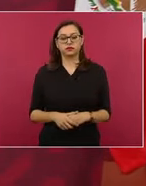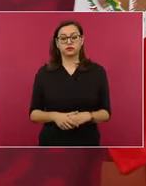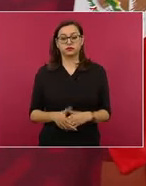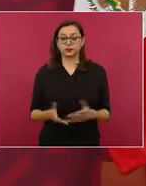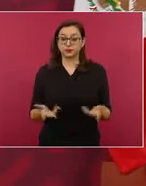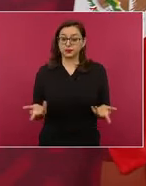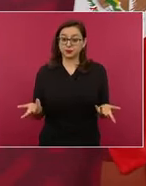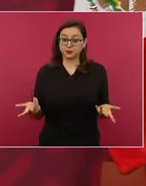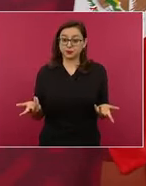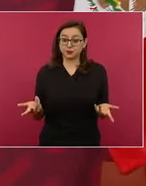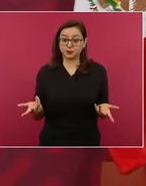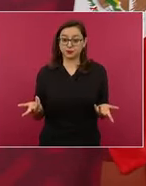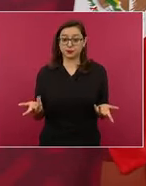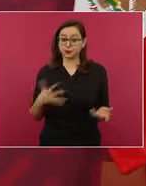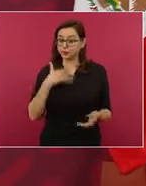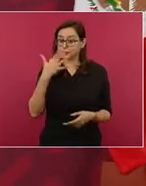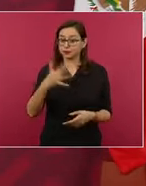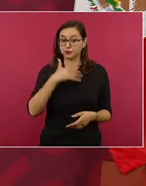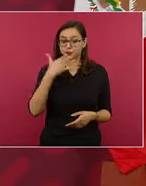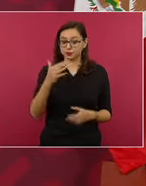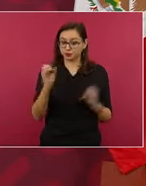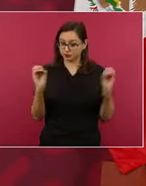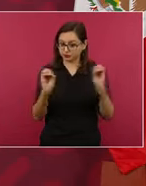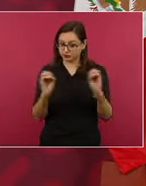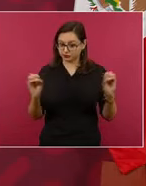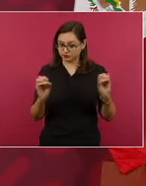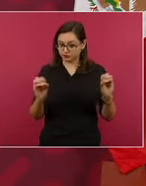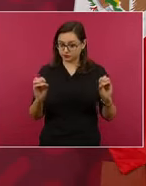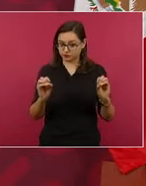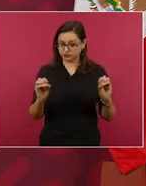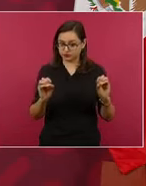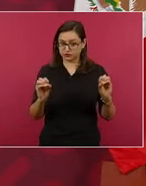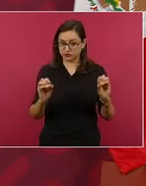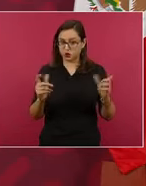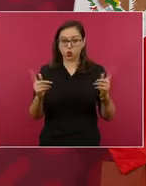Y nada de corrupción, sea quien sea.